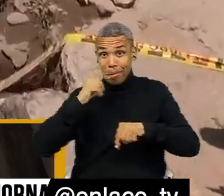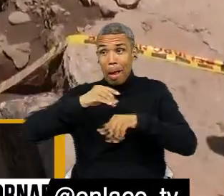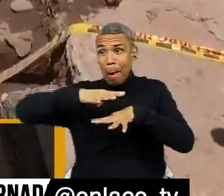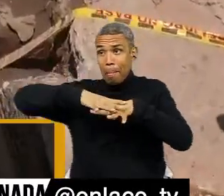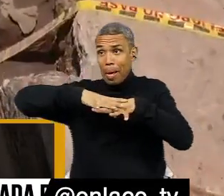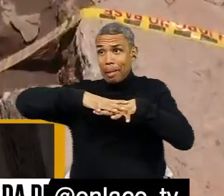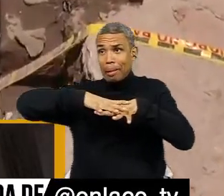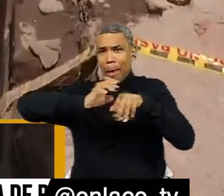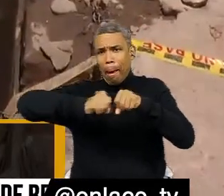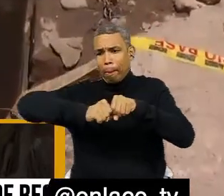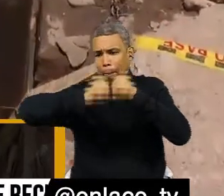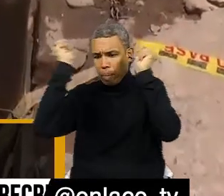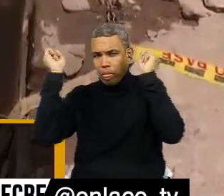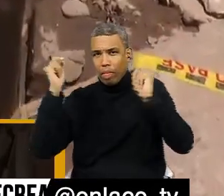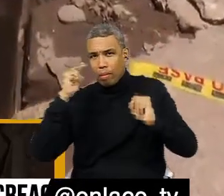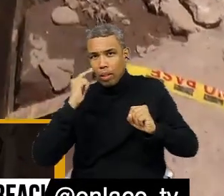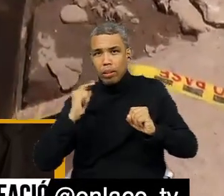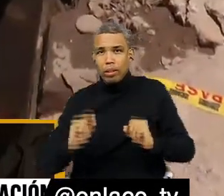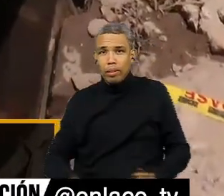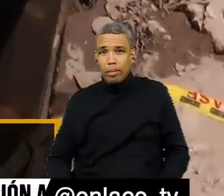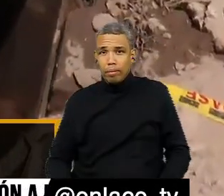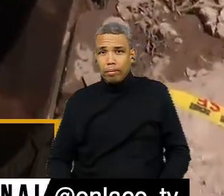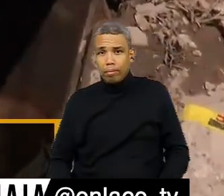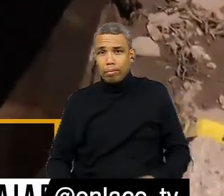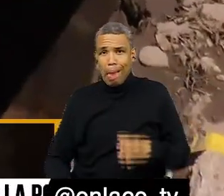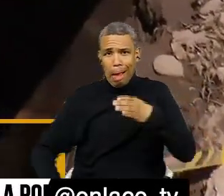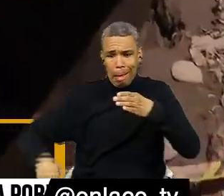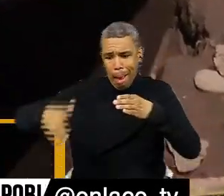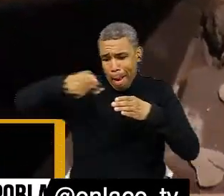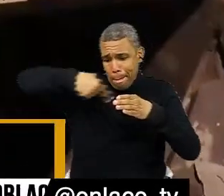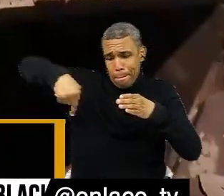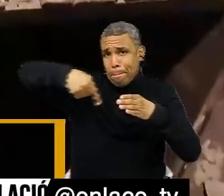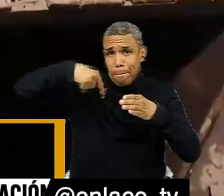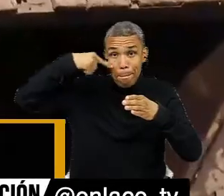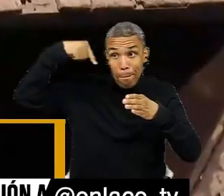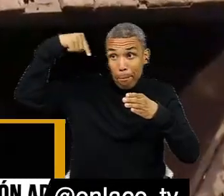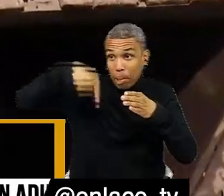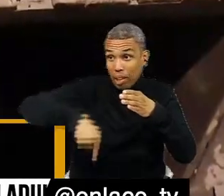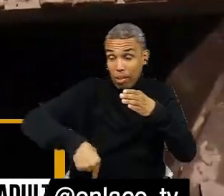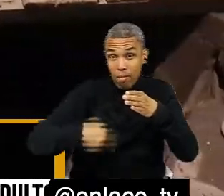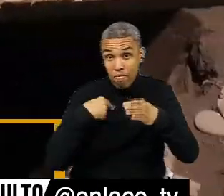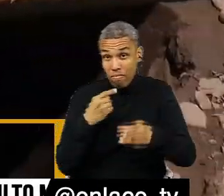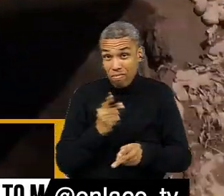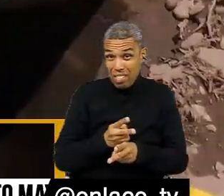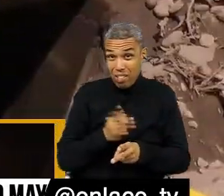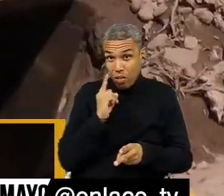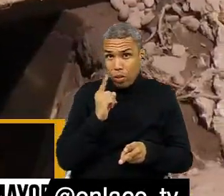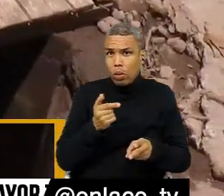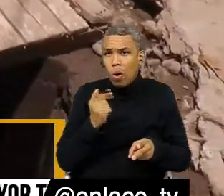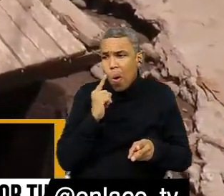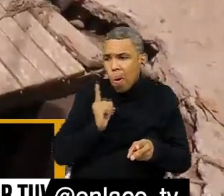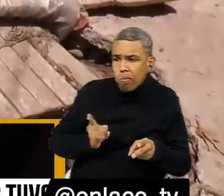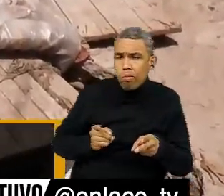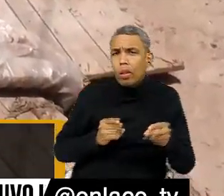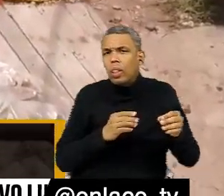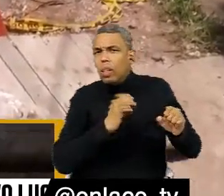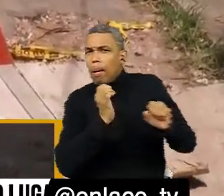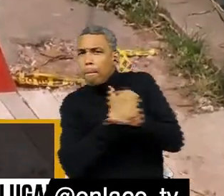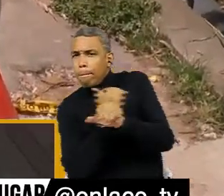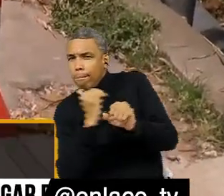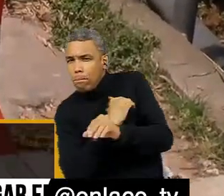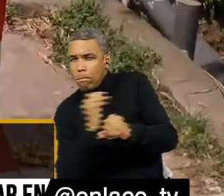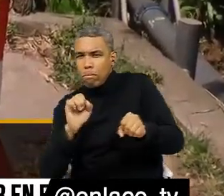que se encuentra a orillas del sector de Pozo 7. Es una vía principal que, por donde transitan, pues, miles de